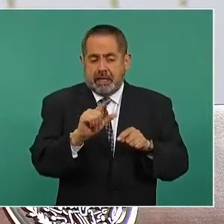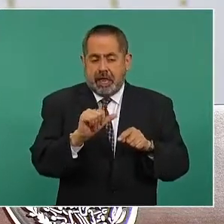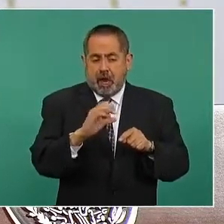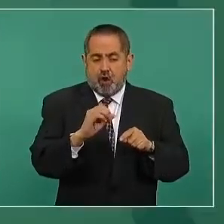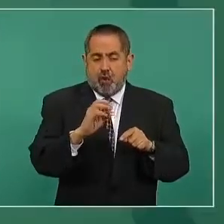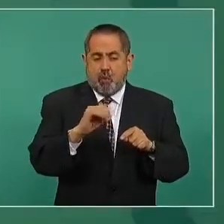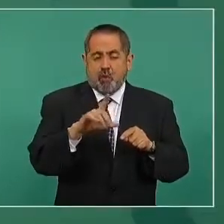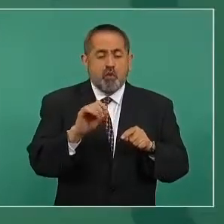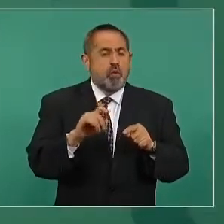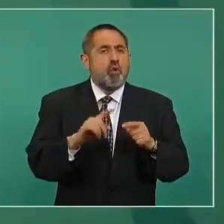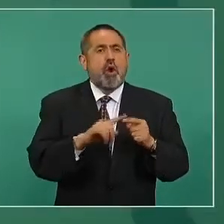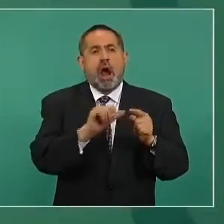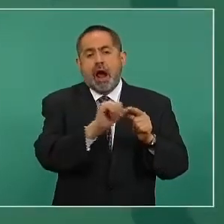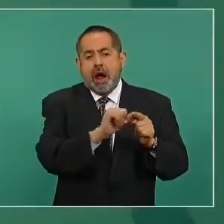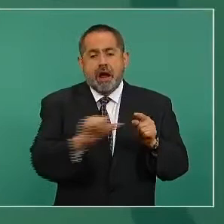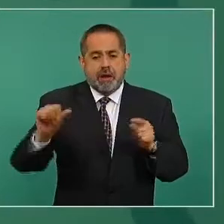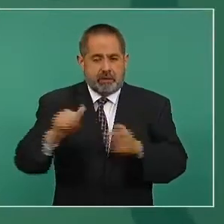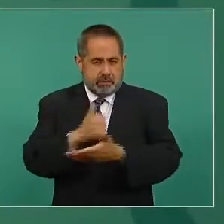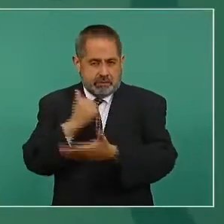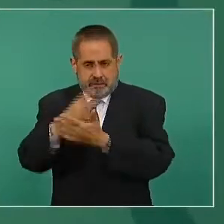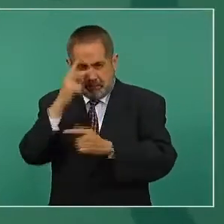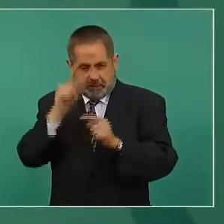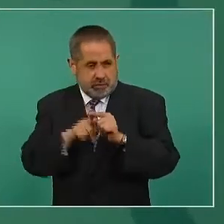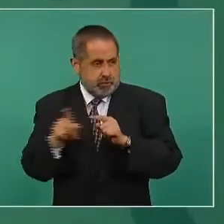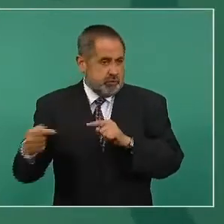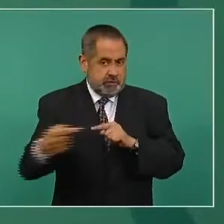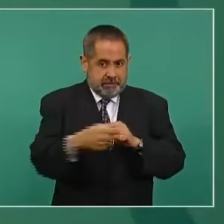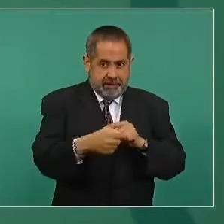hacia la Ciudad de México,